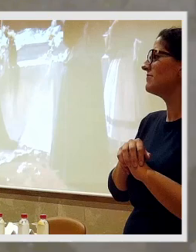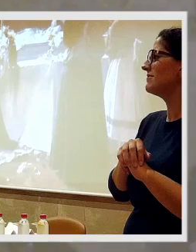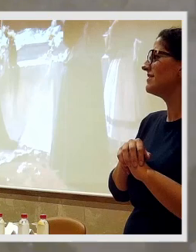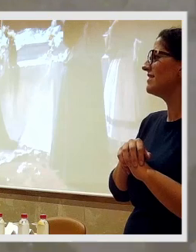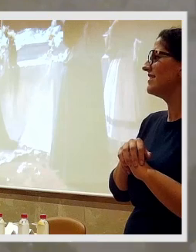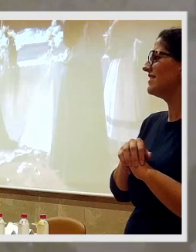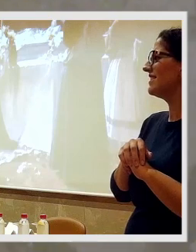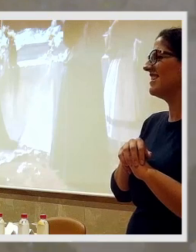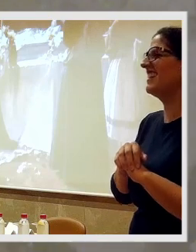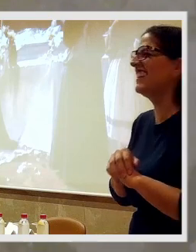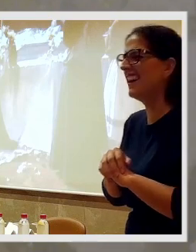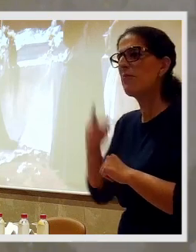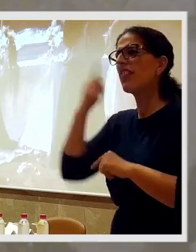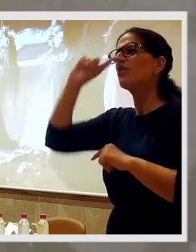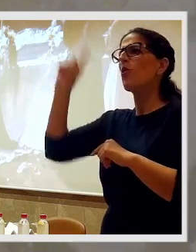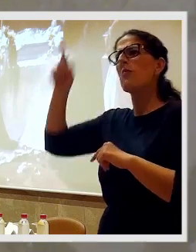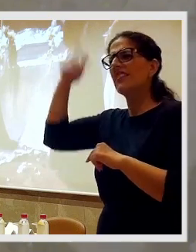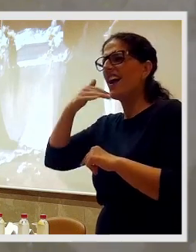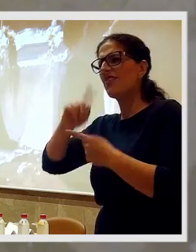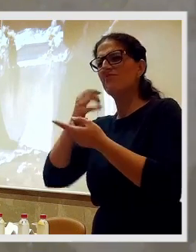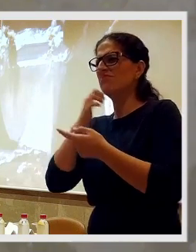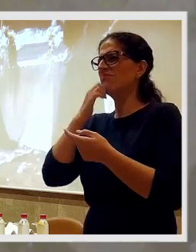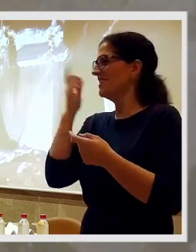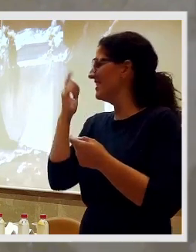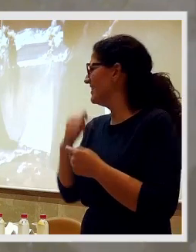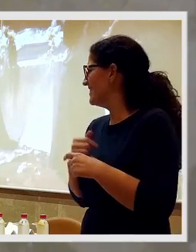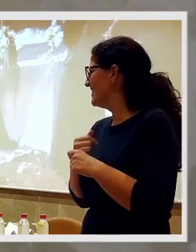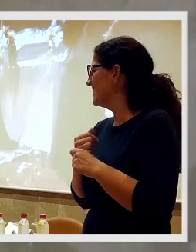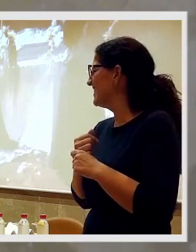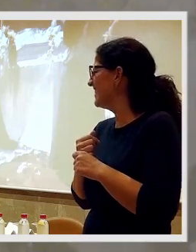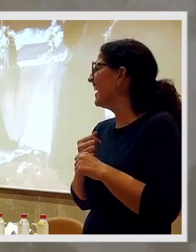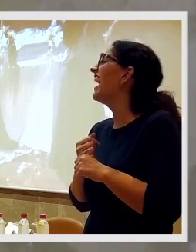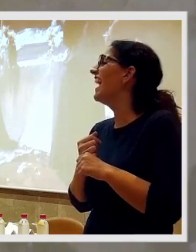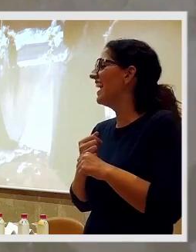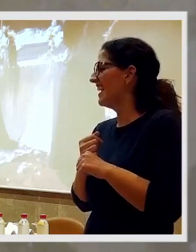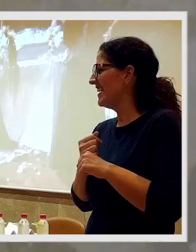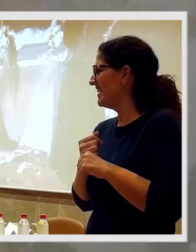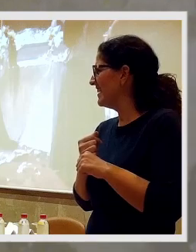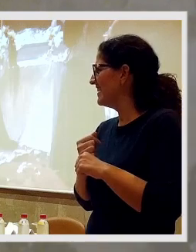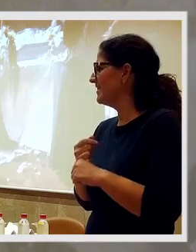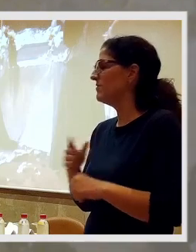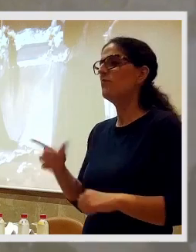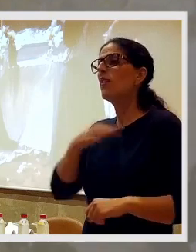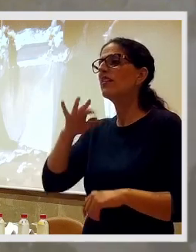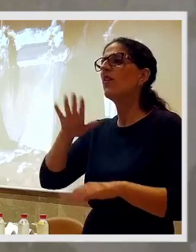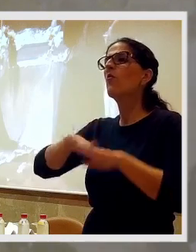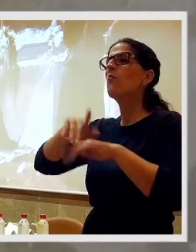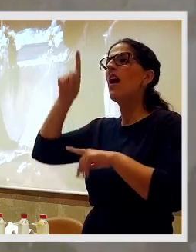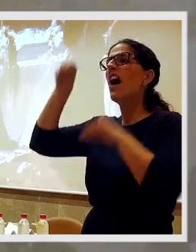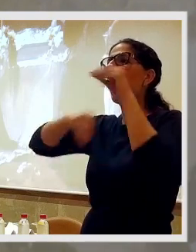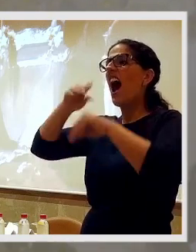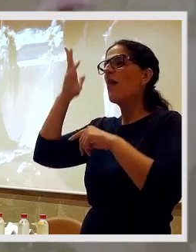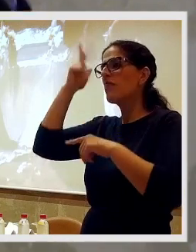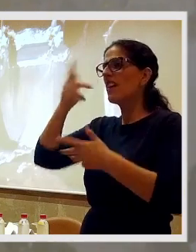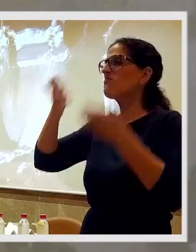alguna tormenta tenemos por arriba, No sé si las elecciones americanas han llegado por aquí, tienen consecuencia, pero vamos, yo creo que no.